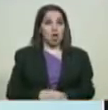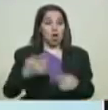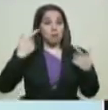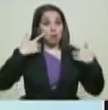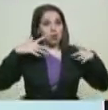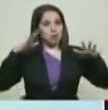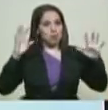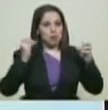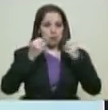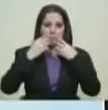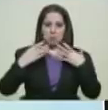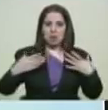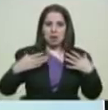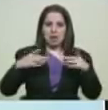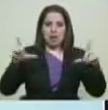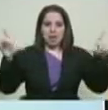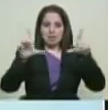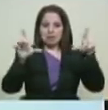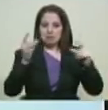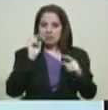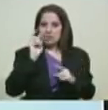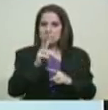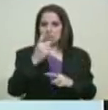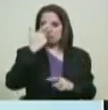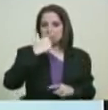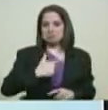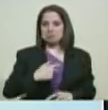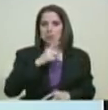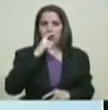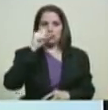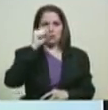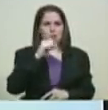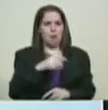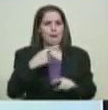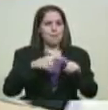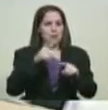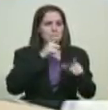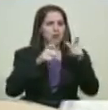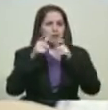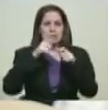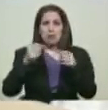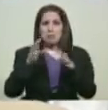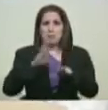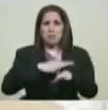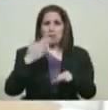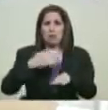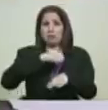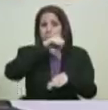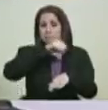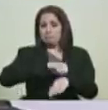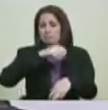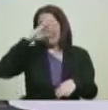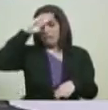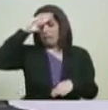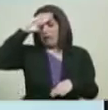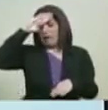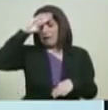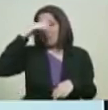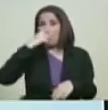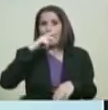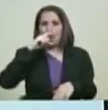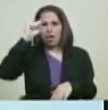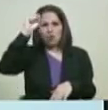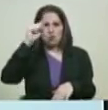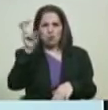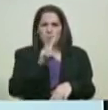divertida, ¿no? Pero pregúntense ustedes, ¿por qué tanta obsesión con Venezuela y Maduro?